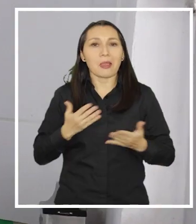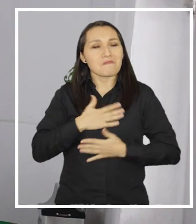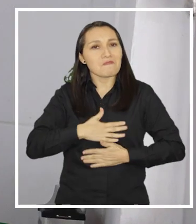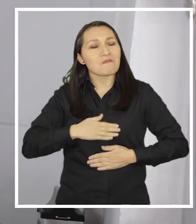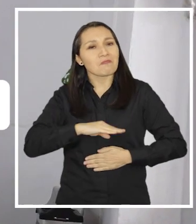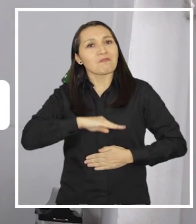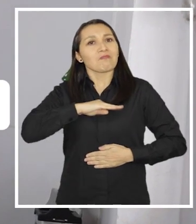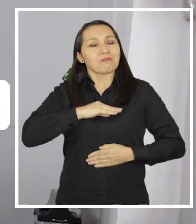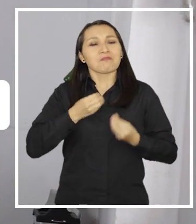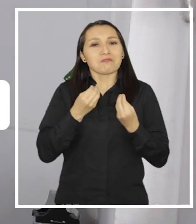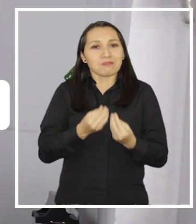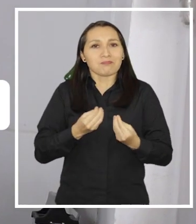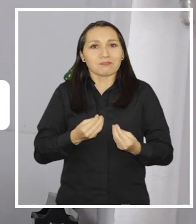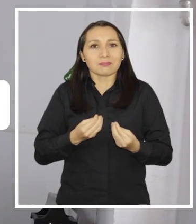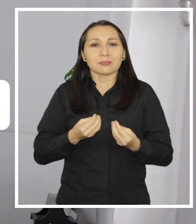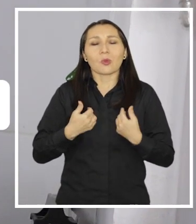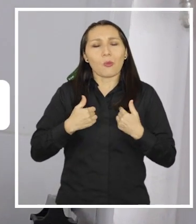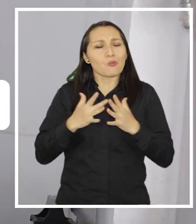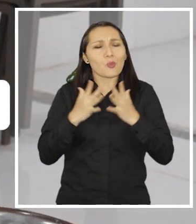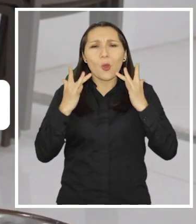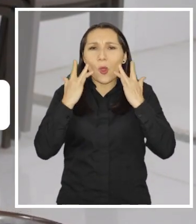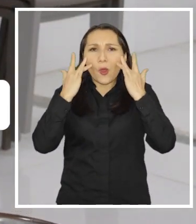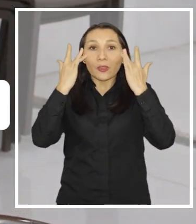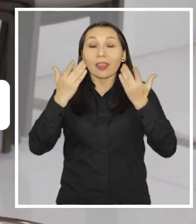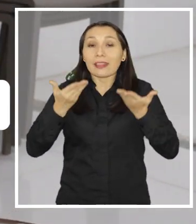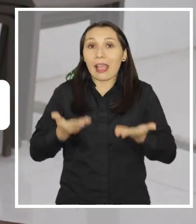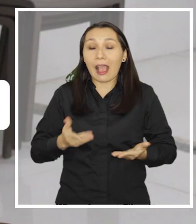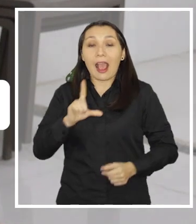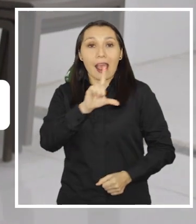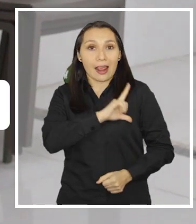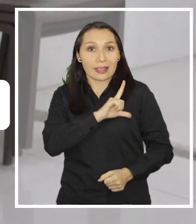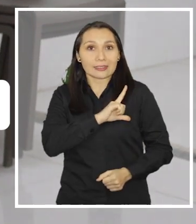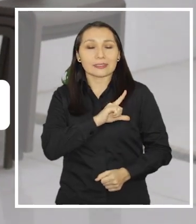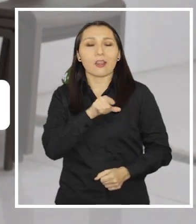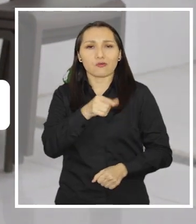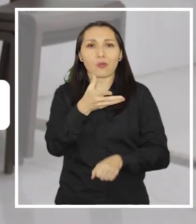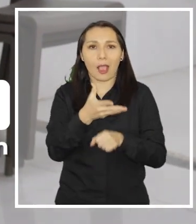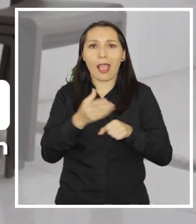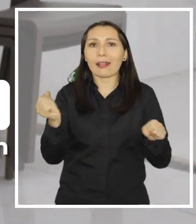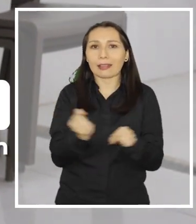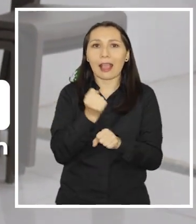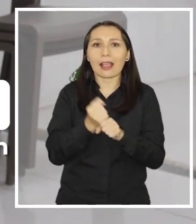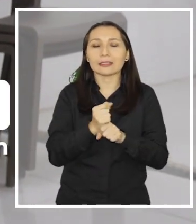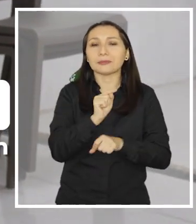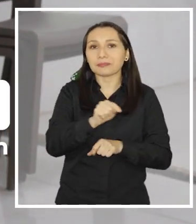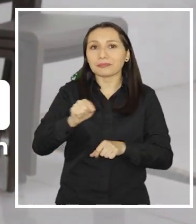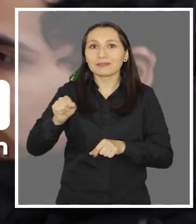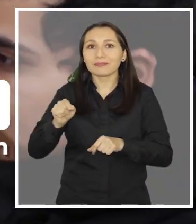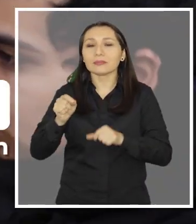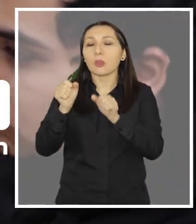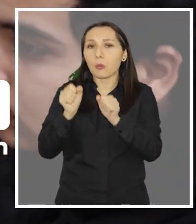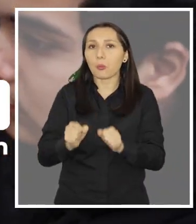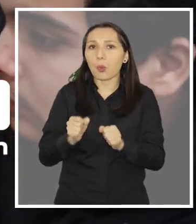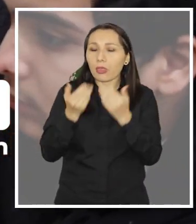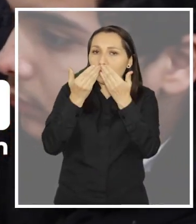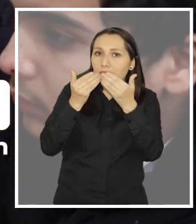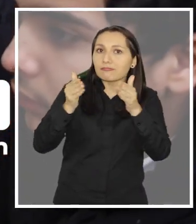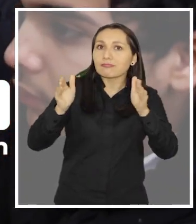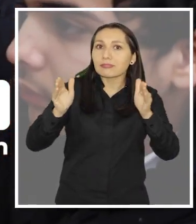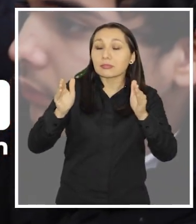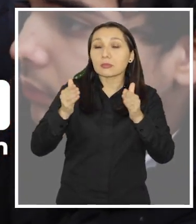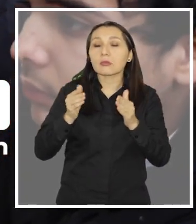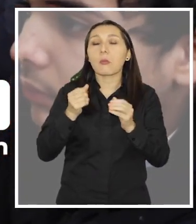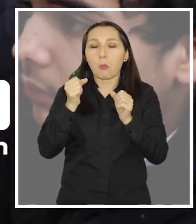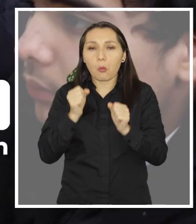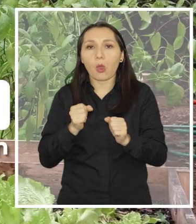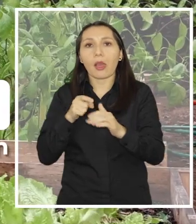y fue gratificante. Así que yo muy contenta de que este liceo tenga estos talleres para que puedan abrirle